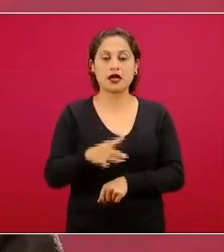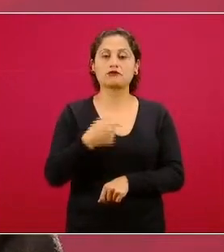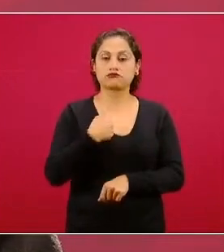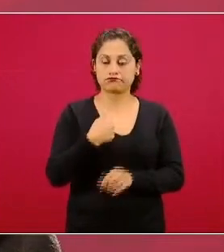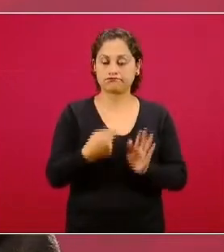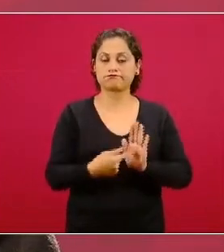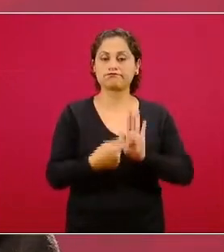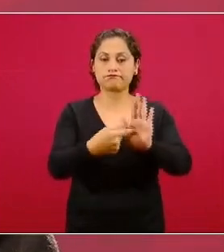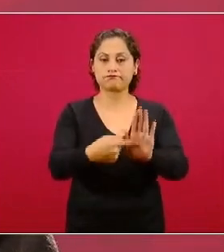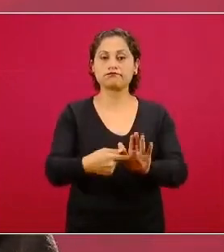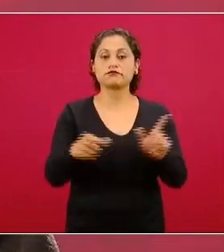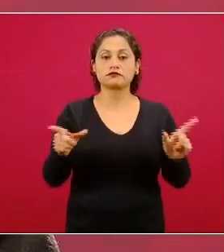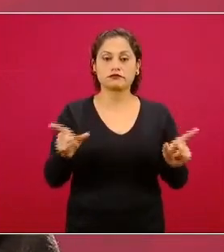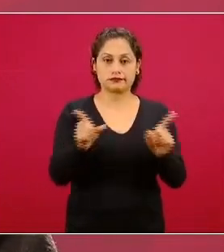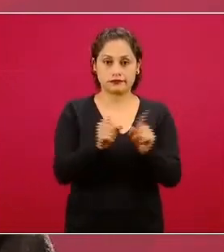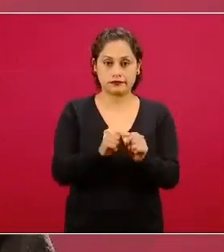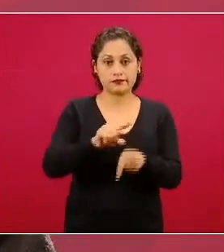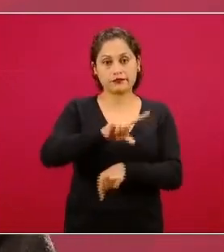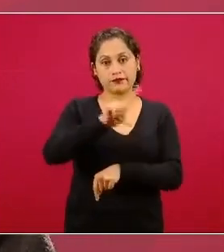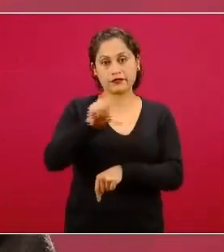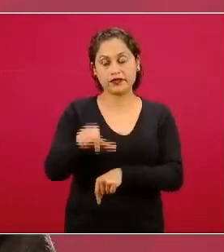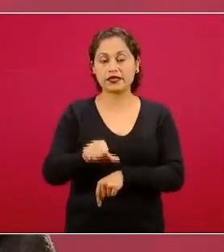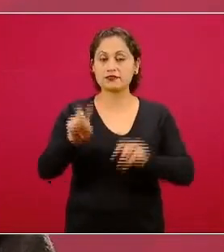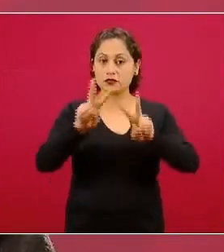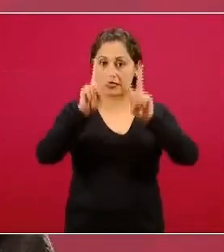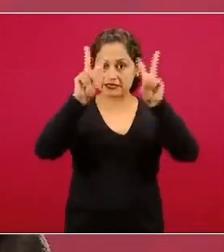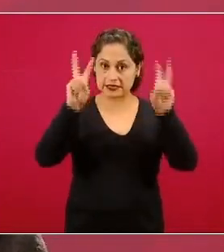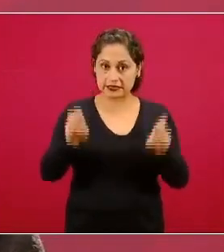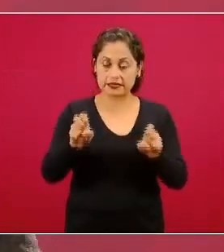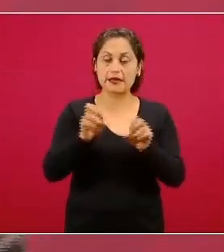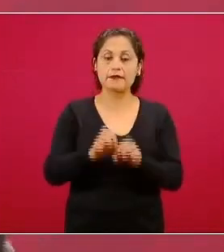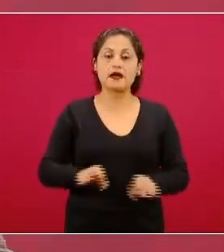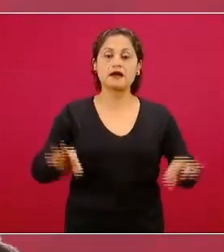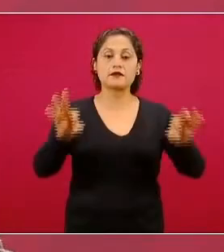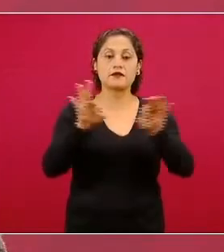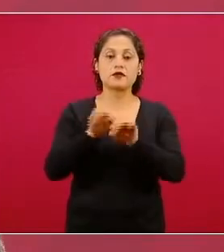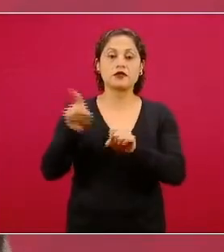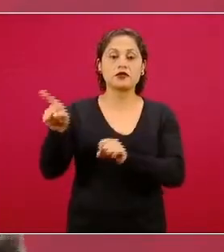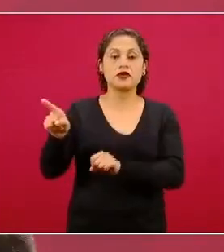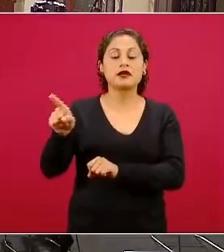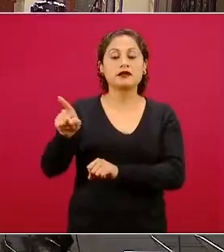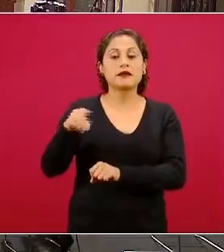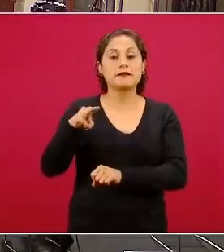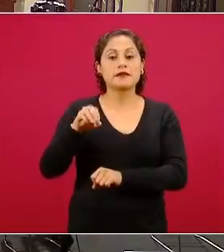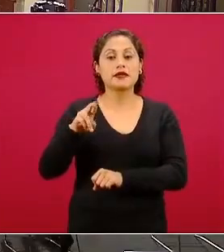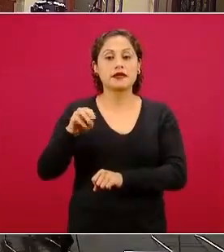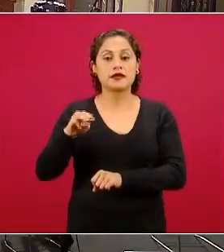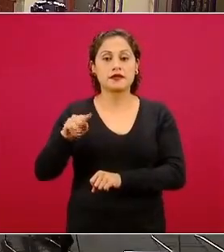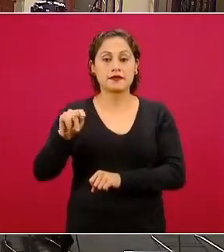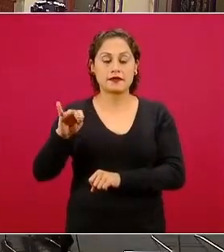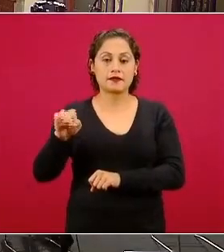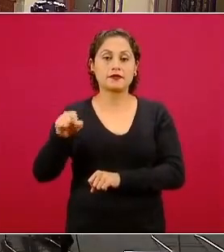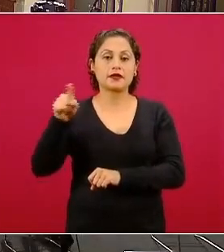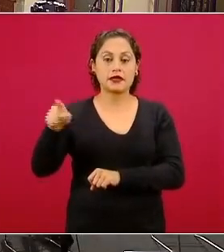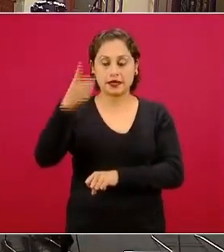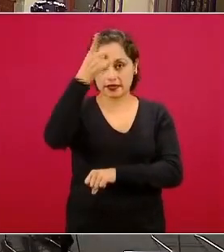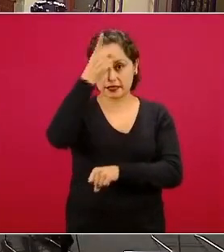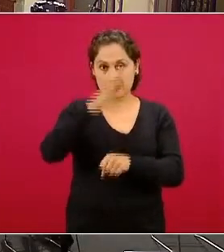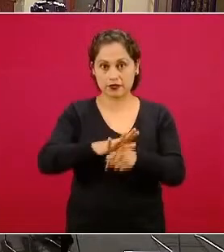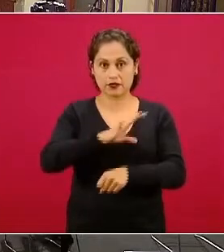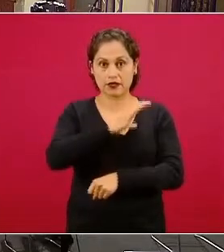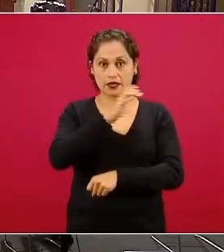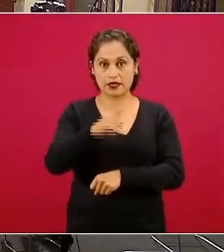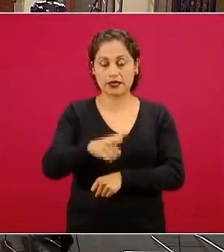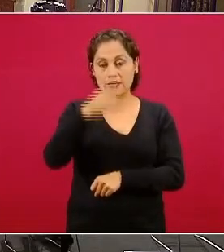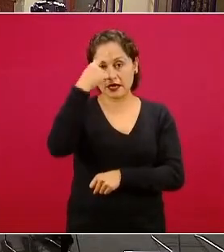paso al tema principal, que conducirá la doctora Miriam Veras Godoy, quien es la directora general del Centro Nacional para la Salud de la Infancia